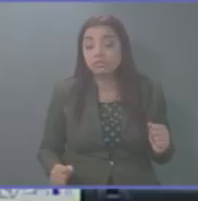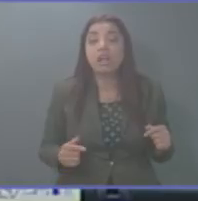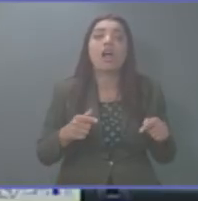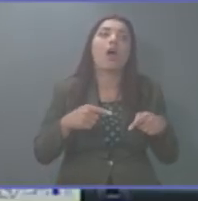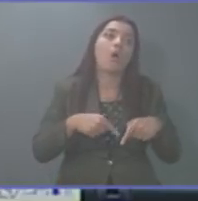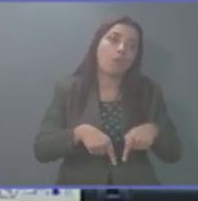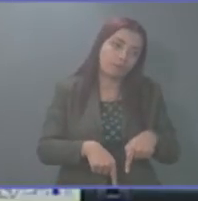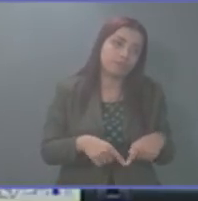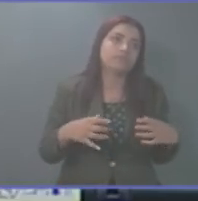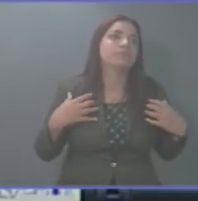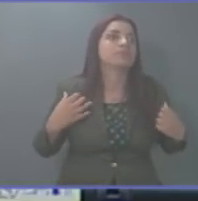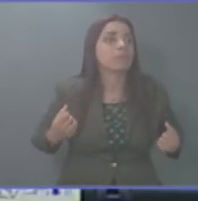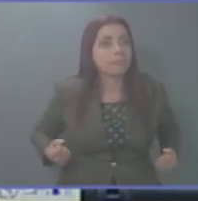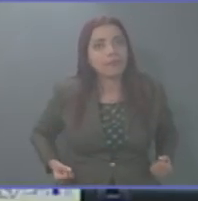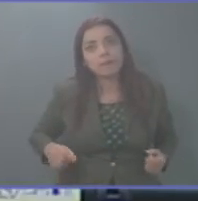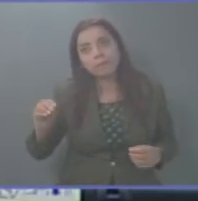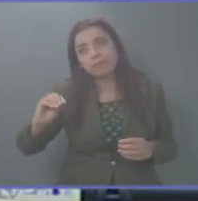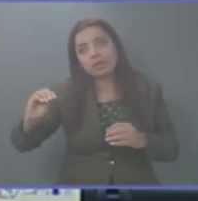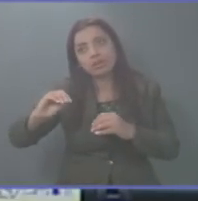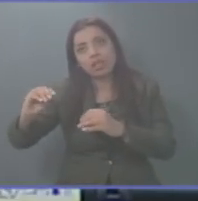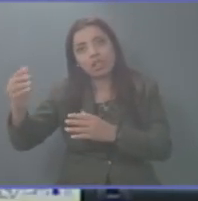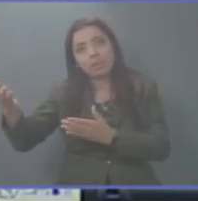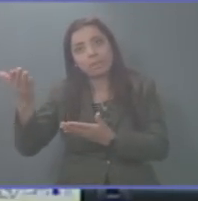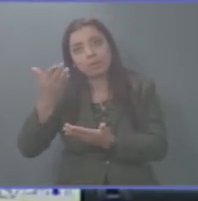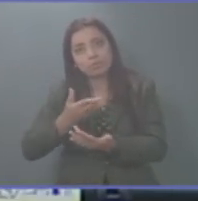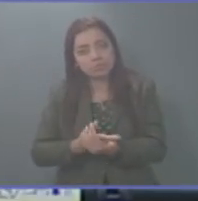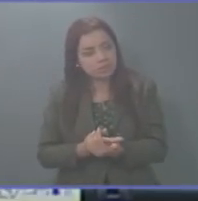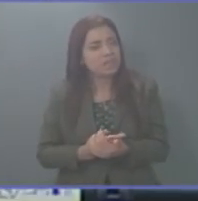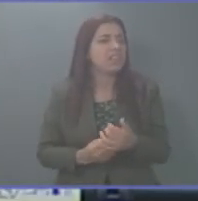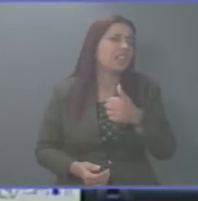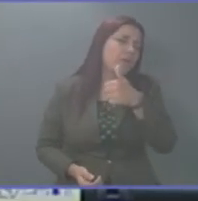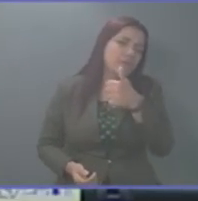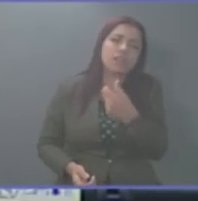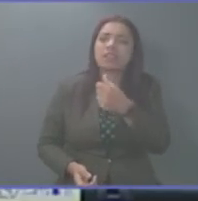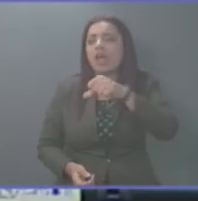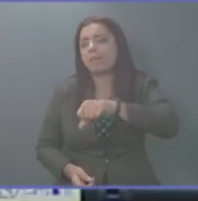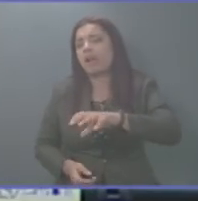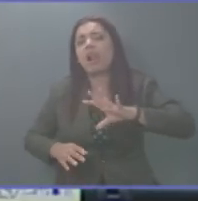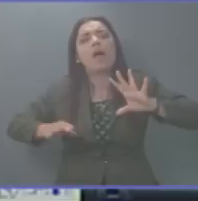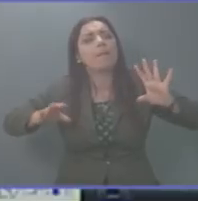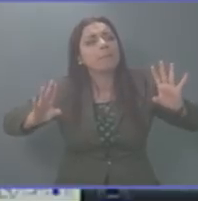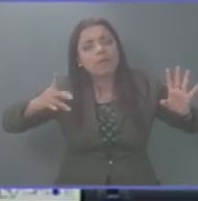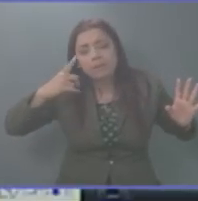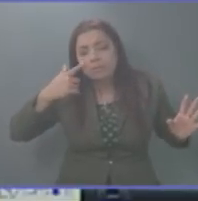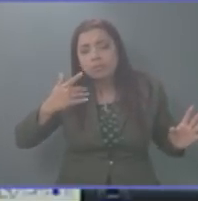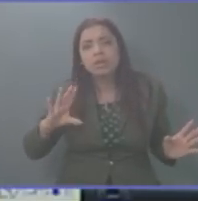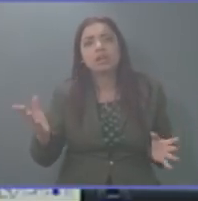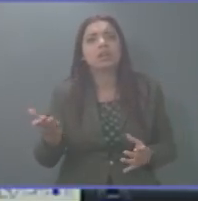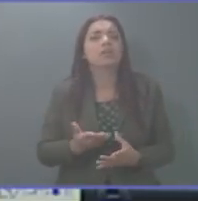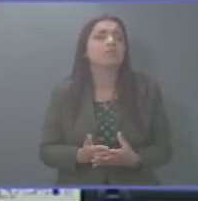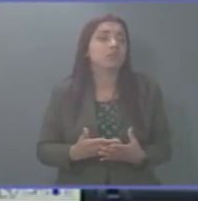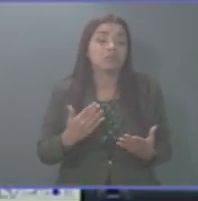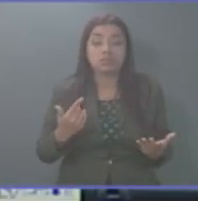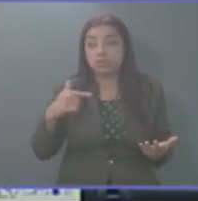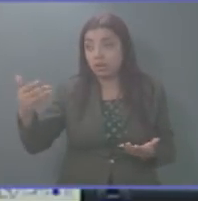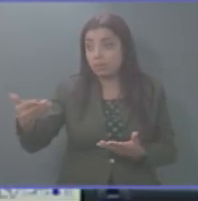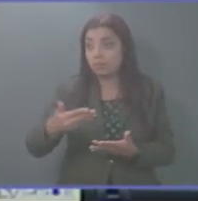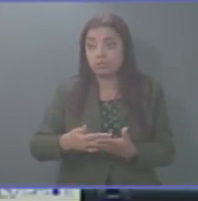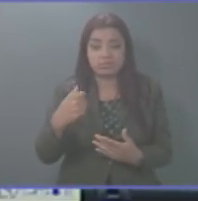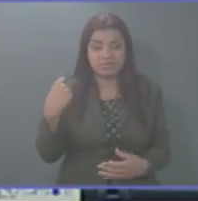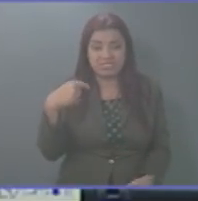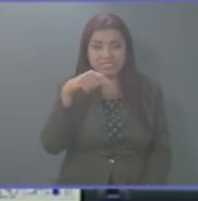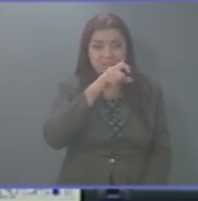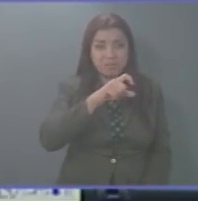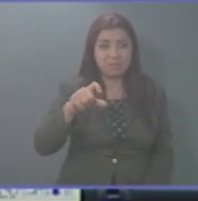Ahora el Ejecutivo hace una propuesta que si está bien o está mal, habría que analizarla. Pero la propuesta, si no me equivoco, llegó esta